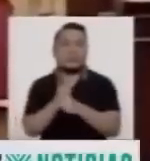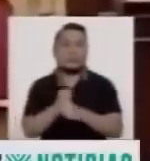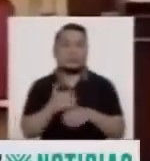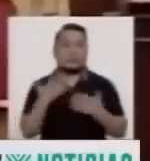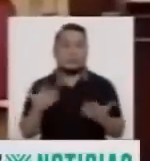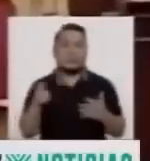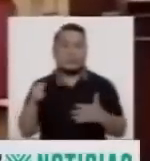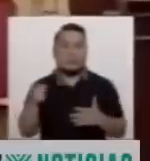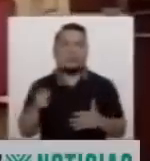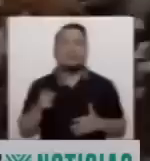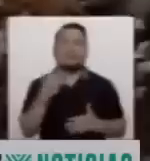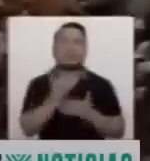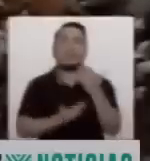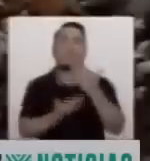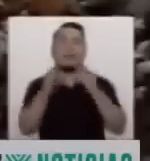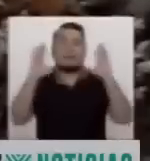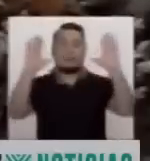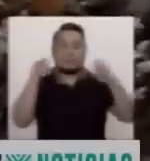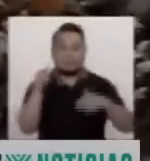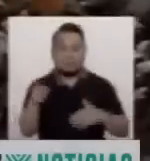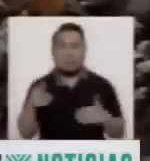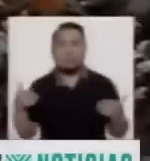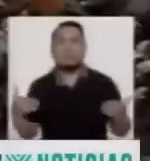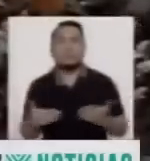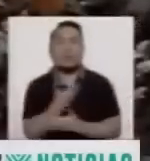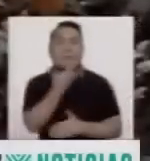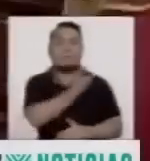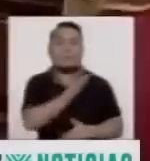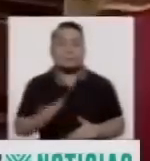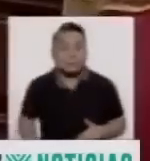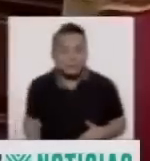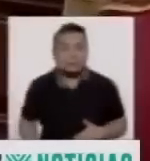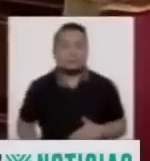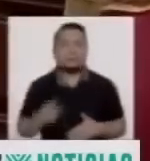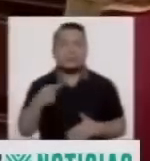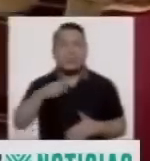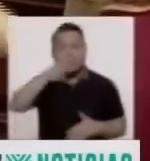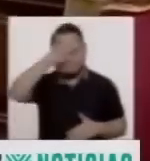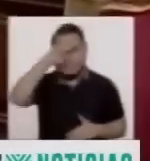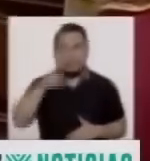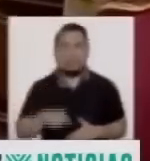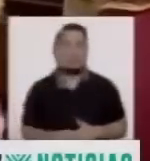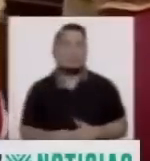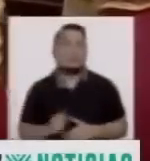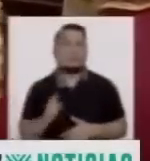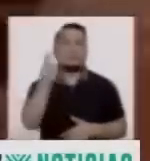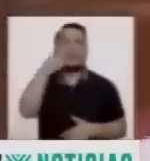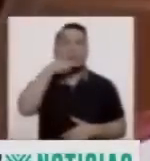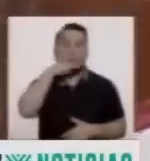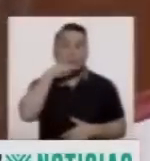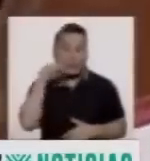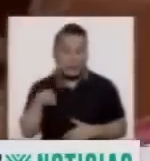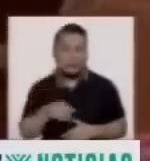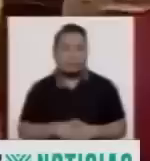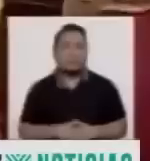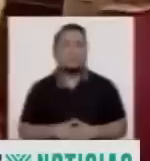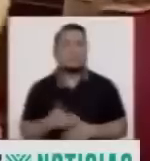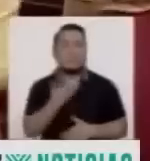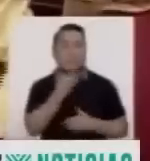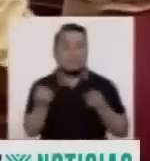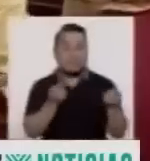ha vuelto a dar y con más dinero todavía entonces Manuel latú con todas las personas que has podido conversar analizar tú misma no